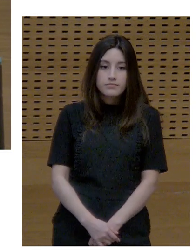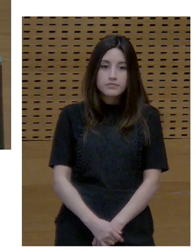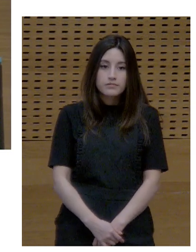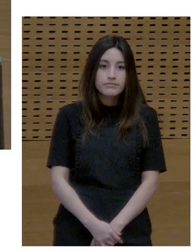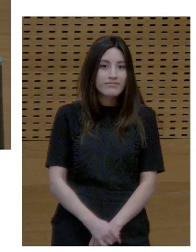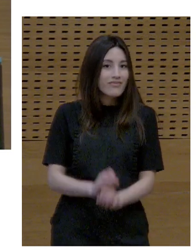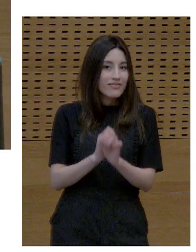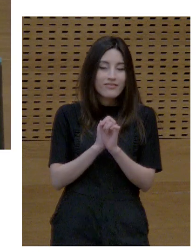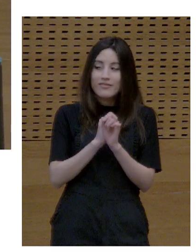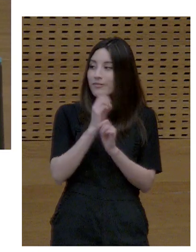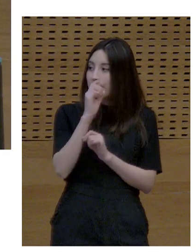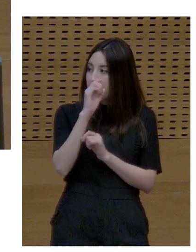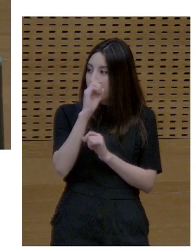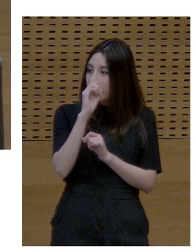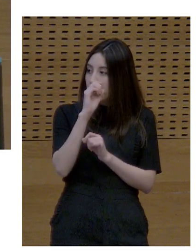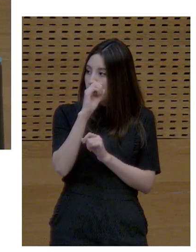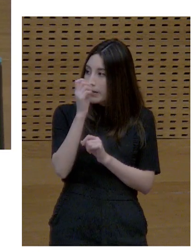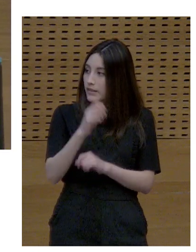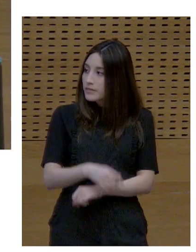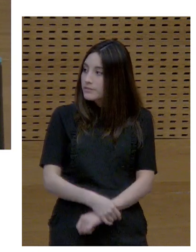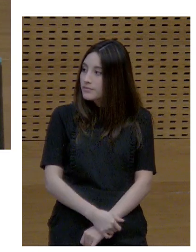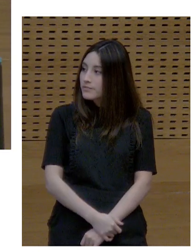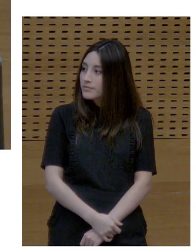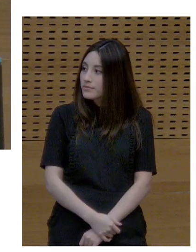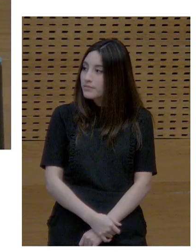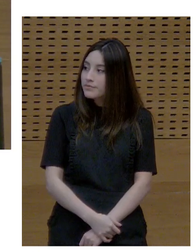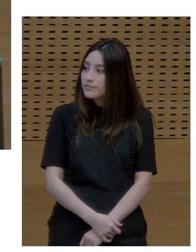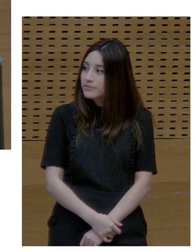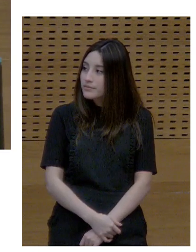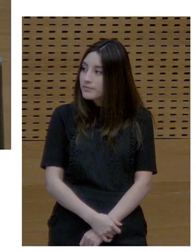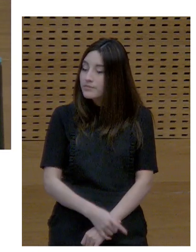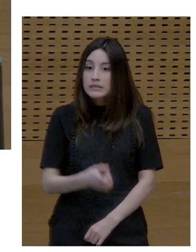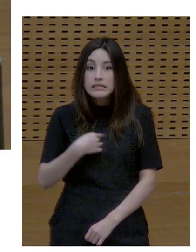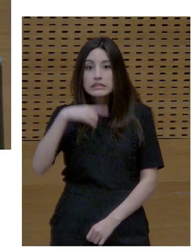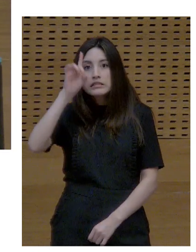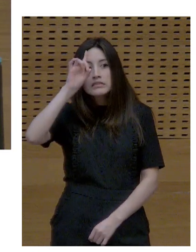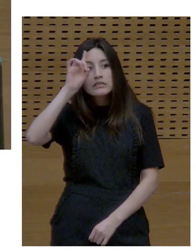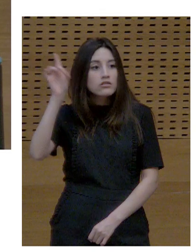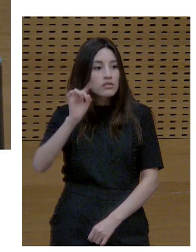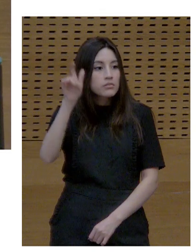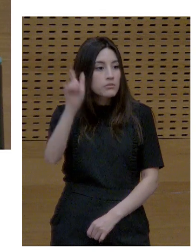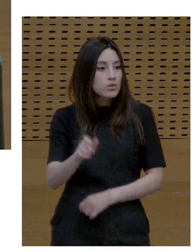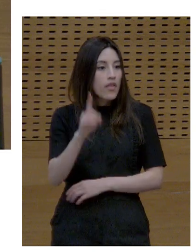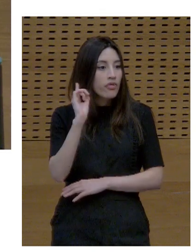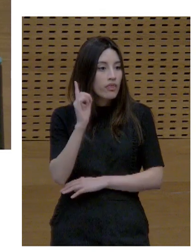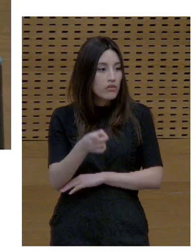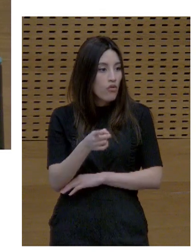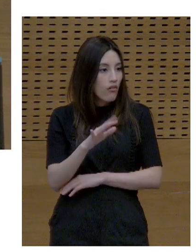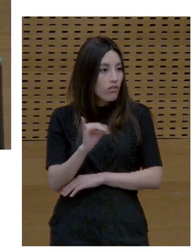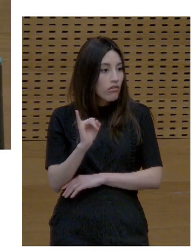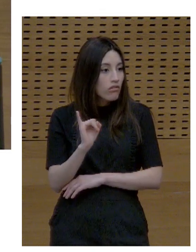Nada, al coro, pues al coro, ¿no? No, lo que no sé si tenemos ya a nuestra directora, que...